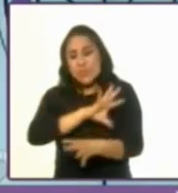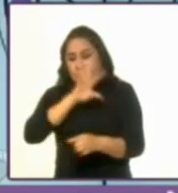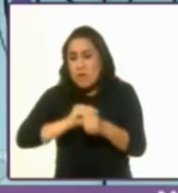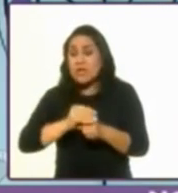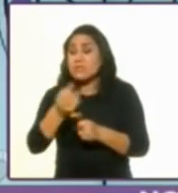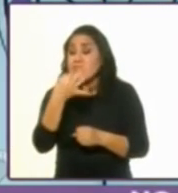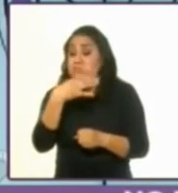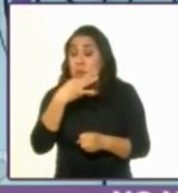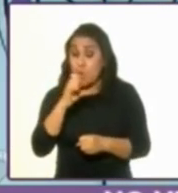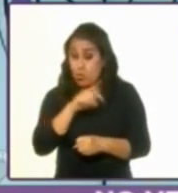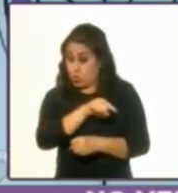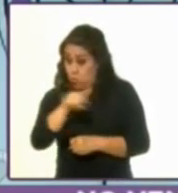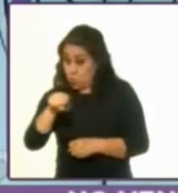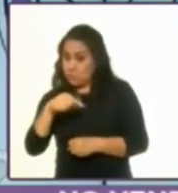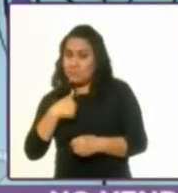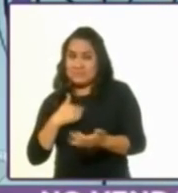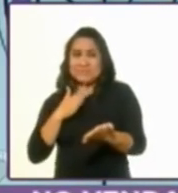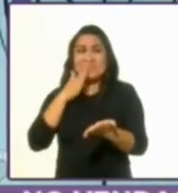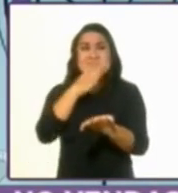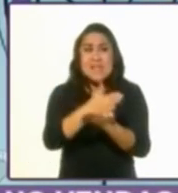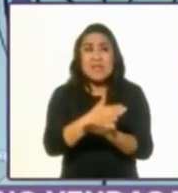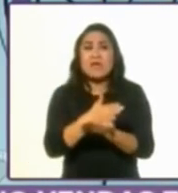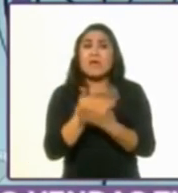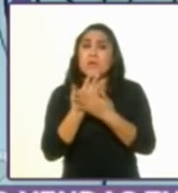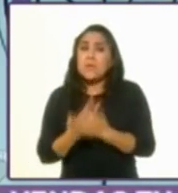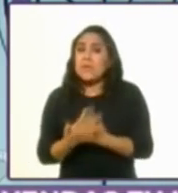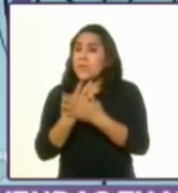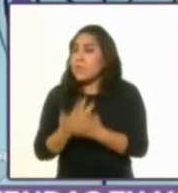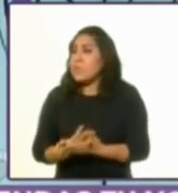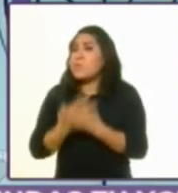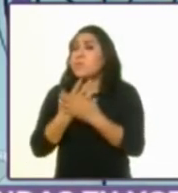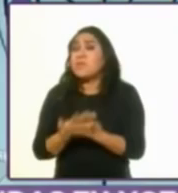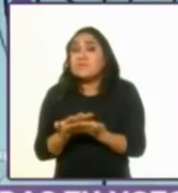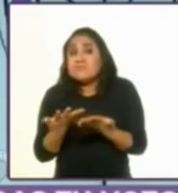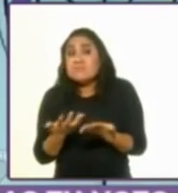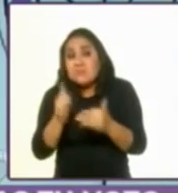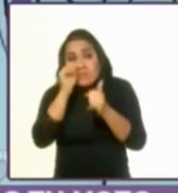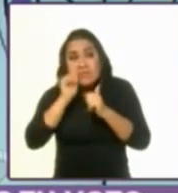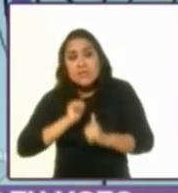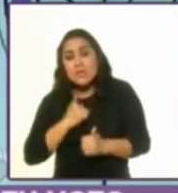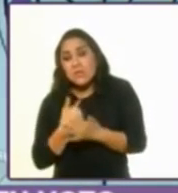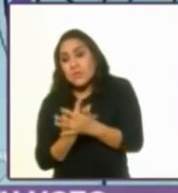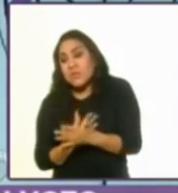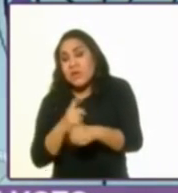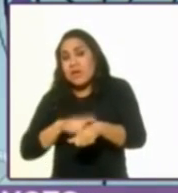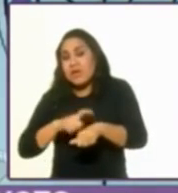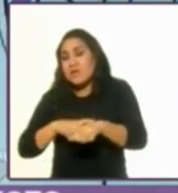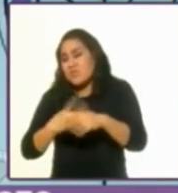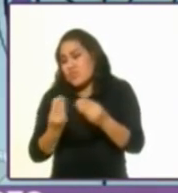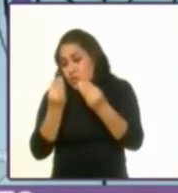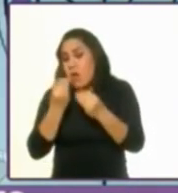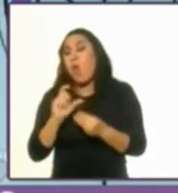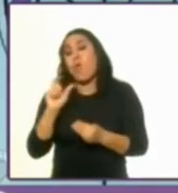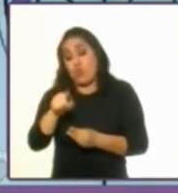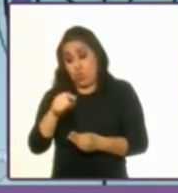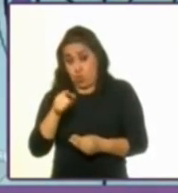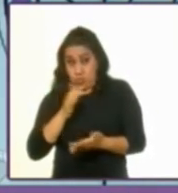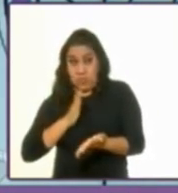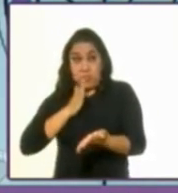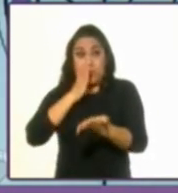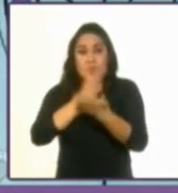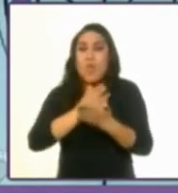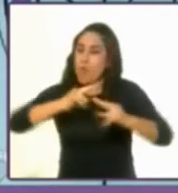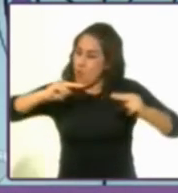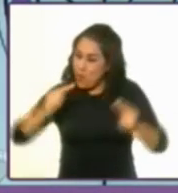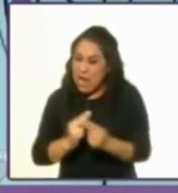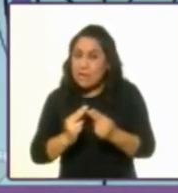cuando llegues no tengas que estar esperando en la calle para poder ser atendido para que tú en urgencias tengas